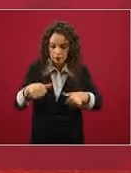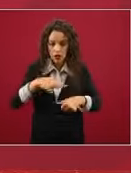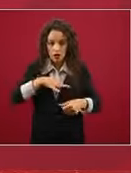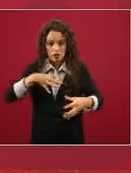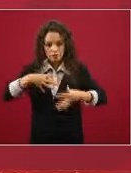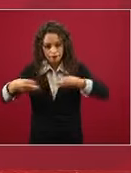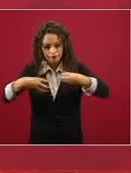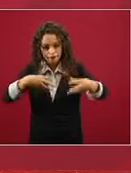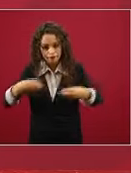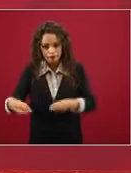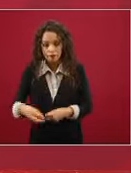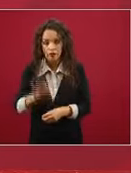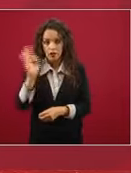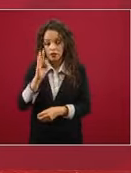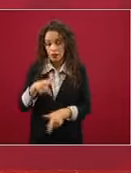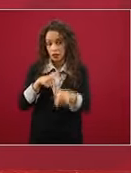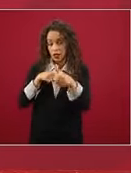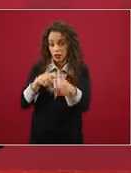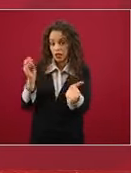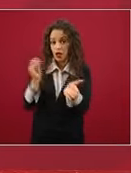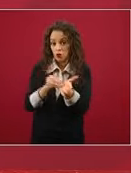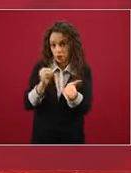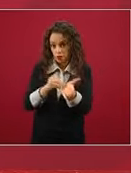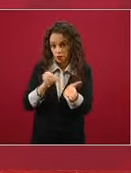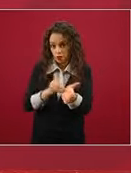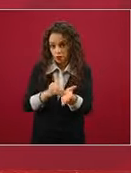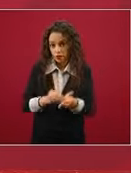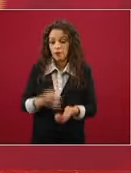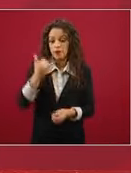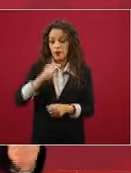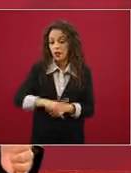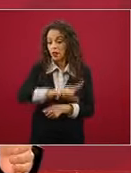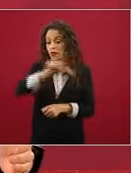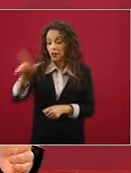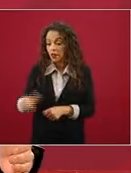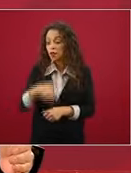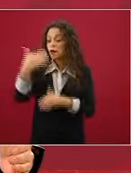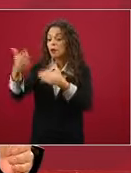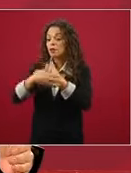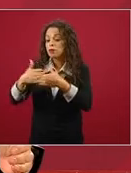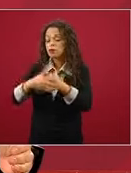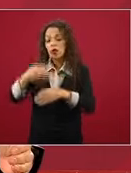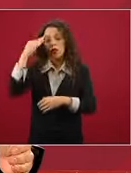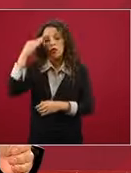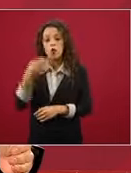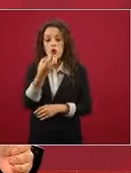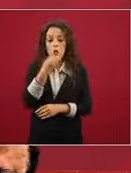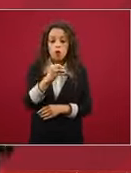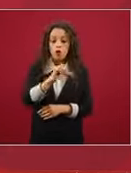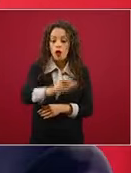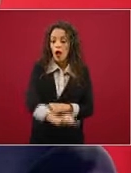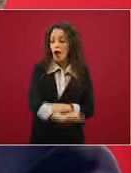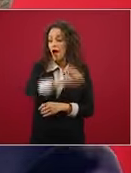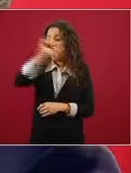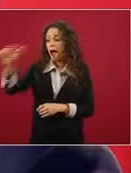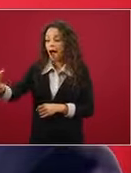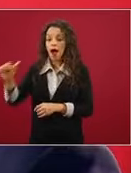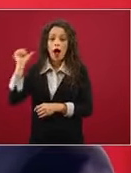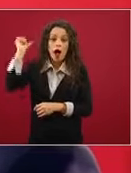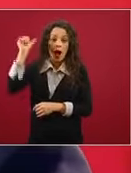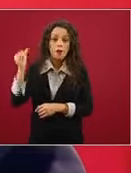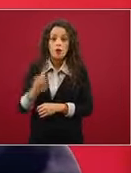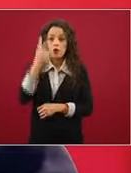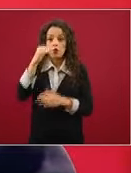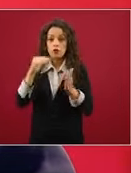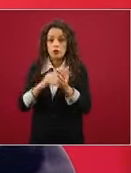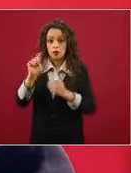persiste, el periodo de la temporada de influenza, que es de octubre hasta abril del próximo año, y todos los